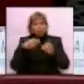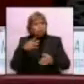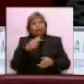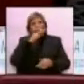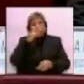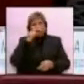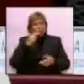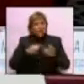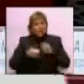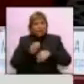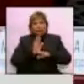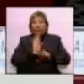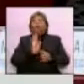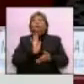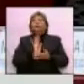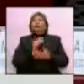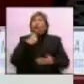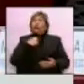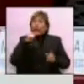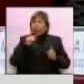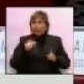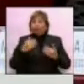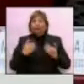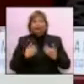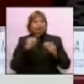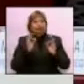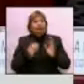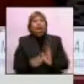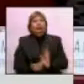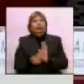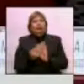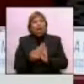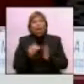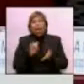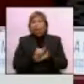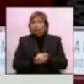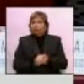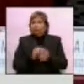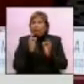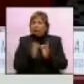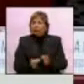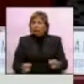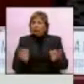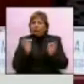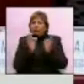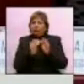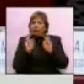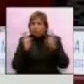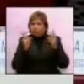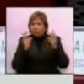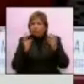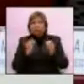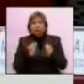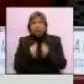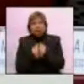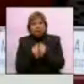narcotráfico. Creo que aquí tenemos un aspecto que consideramos absolutamente importante en la